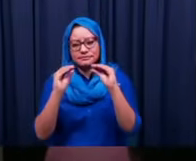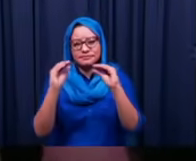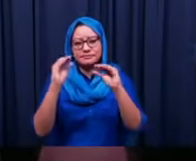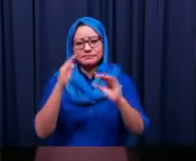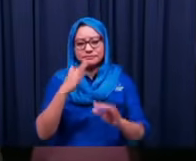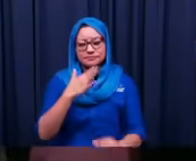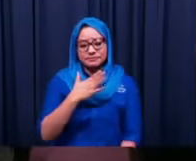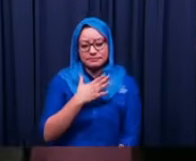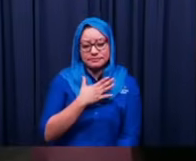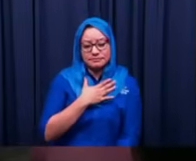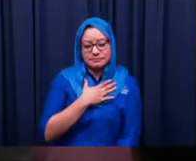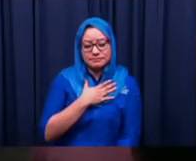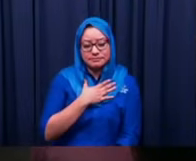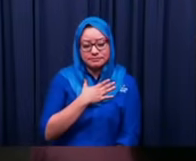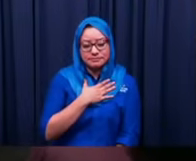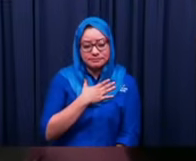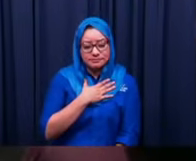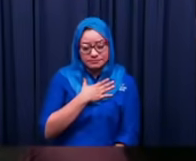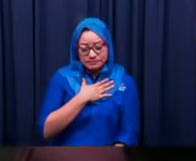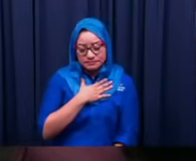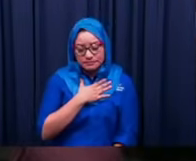Enséñame.